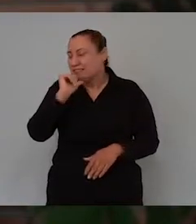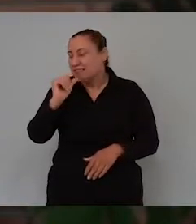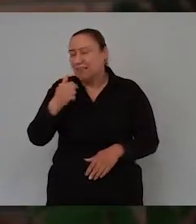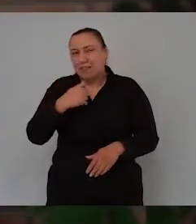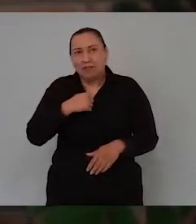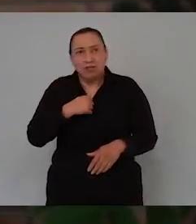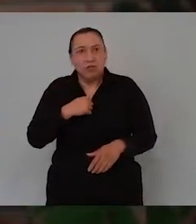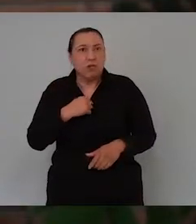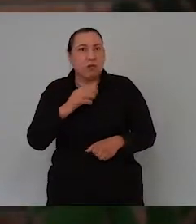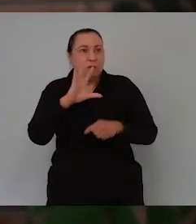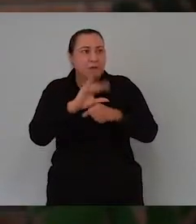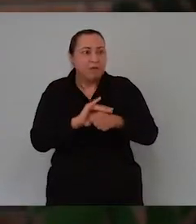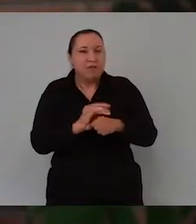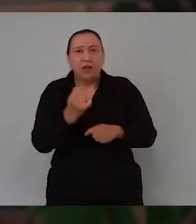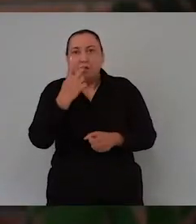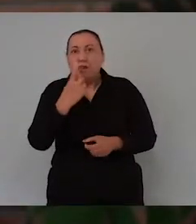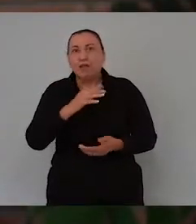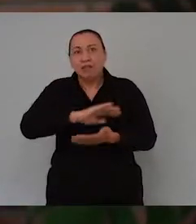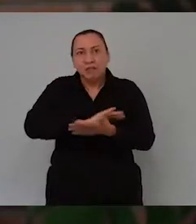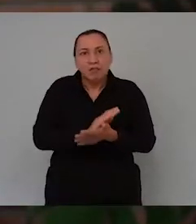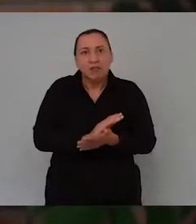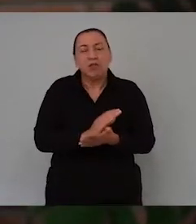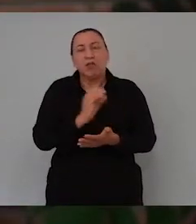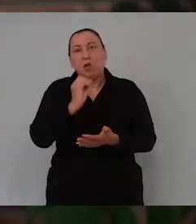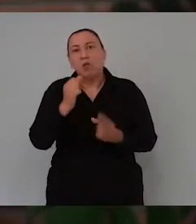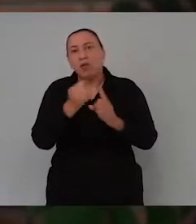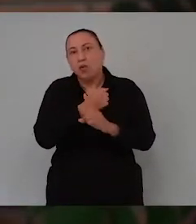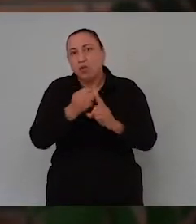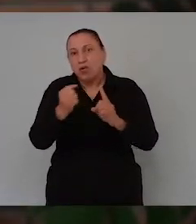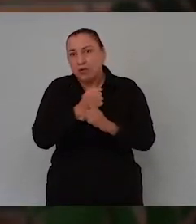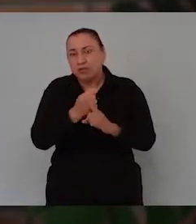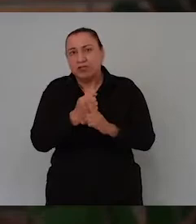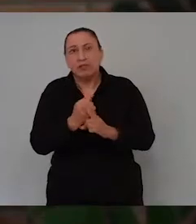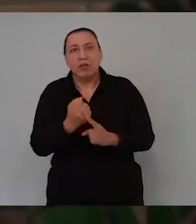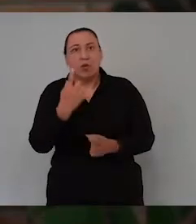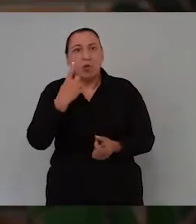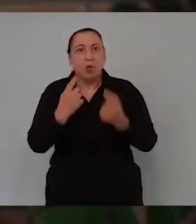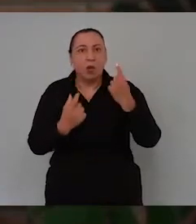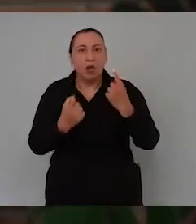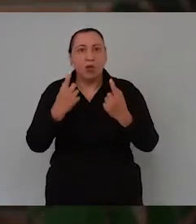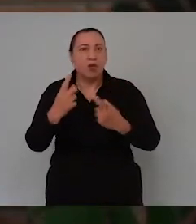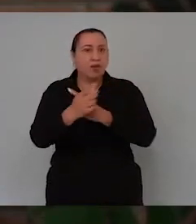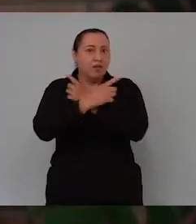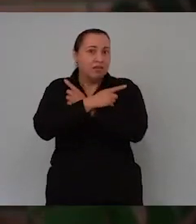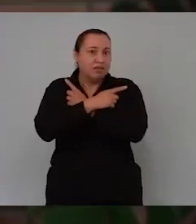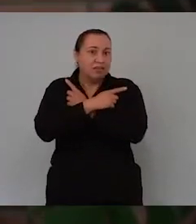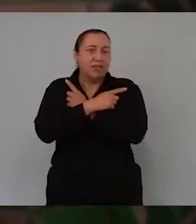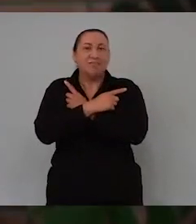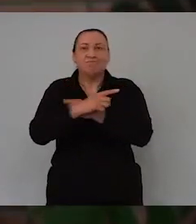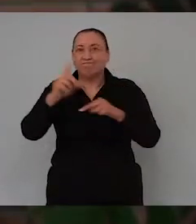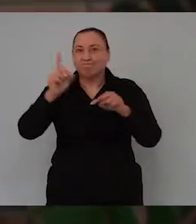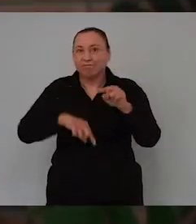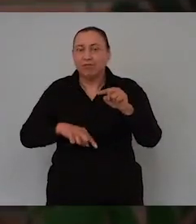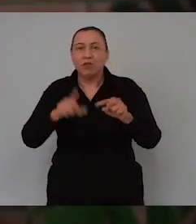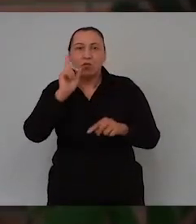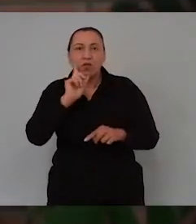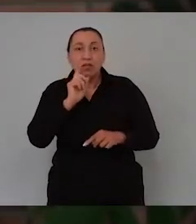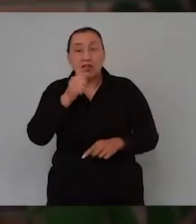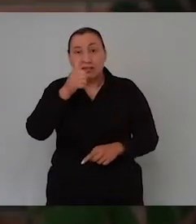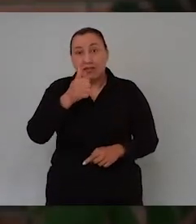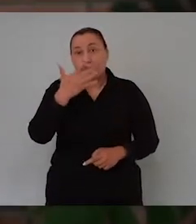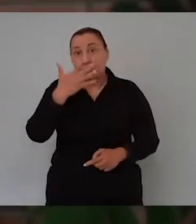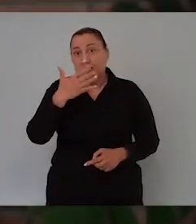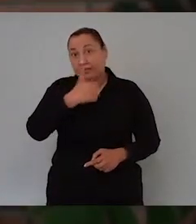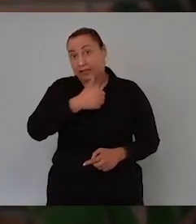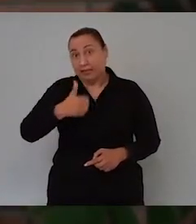Bajo ninguna circunstancia permitiré un atropello que atente contra la integridad y dignidad de las mujeres.